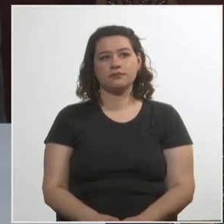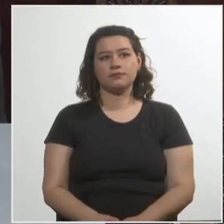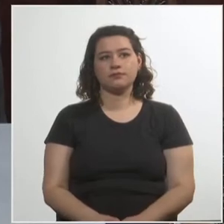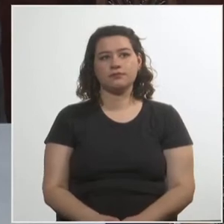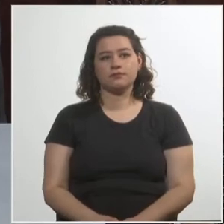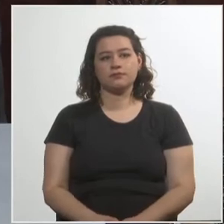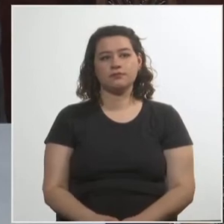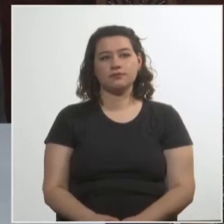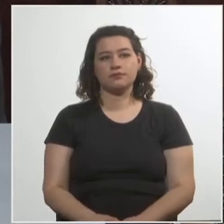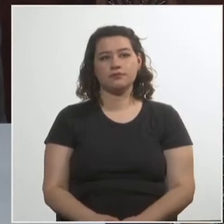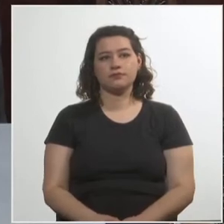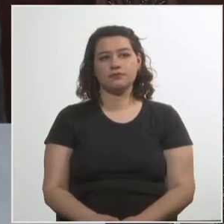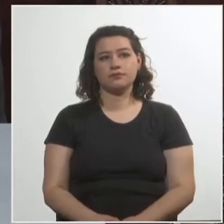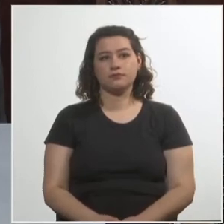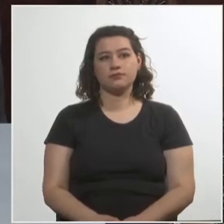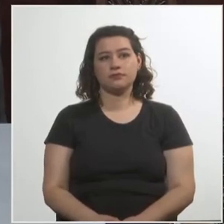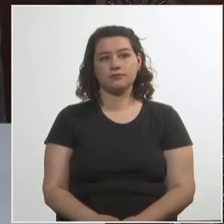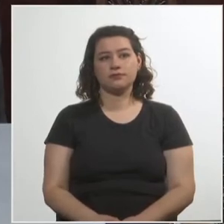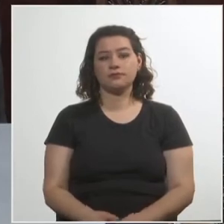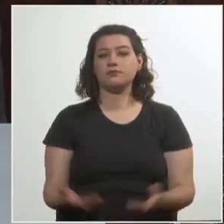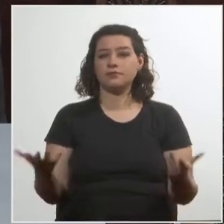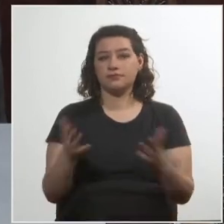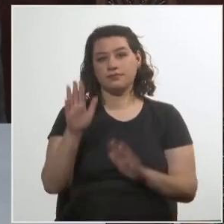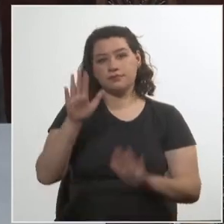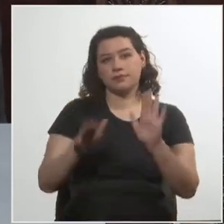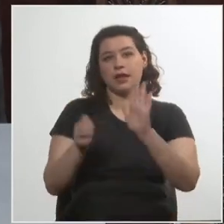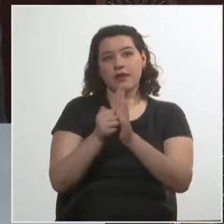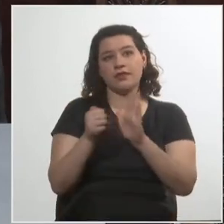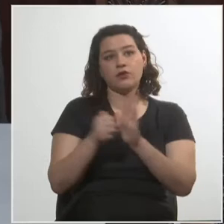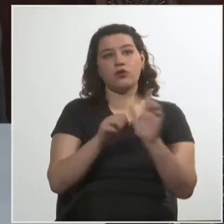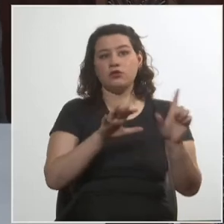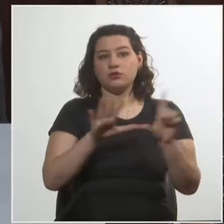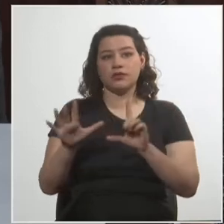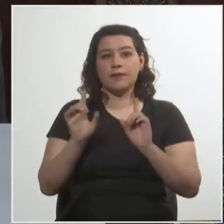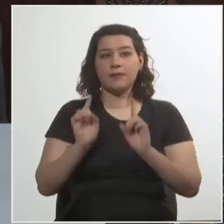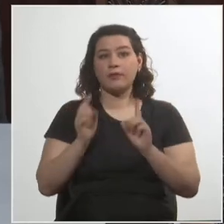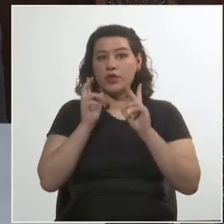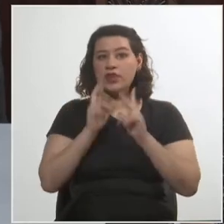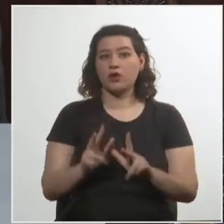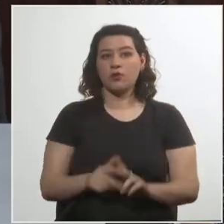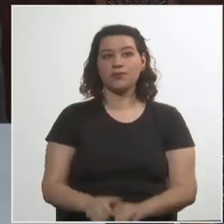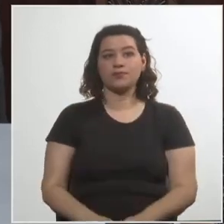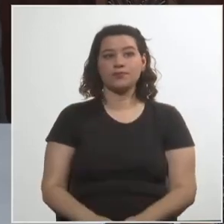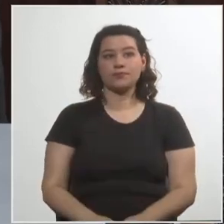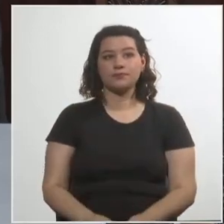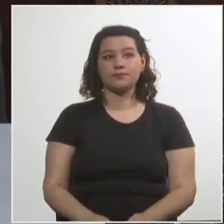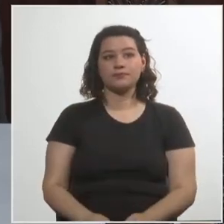vamos a votar el artículo séptimo tal cual se dijo